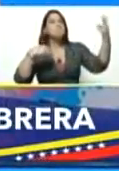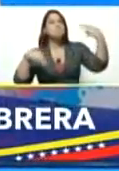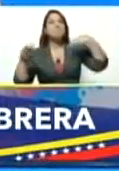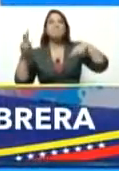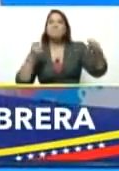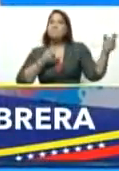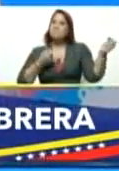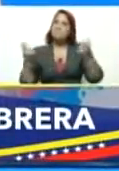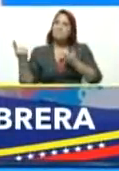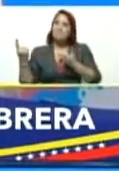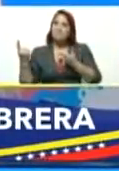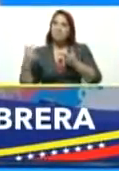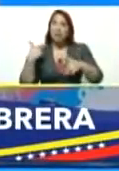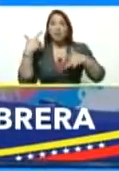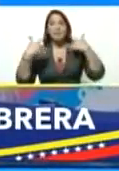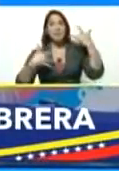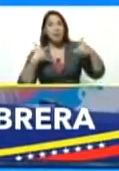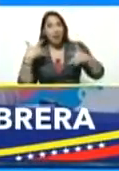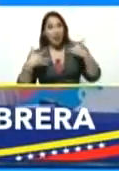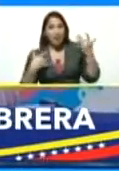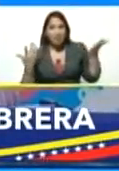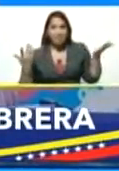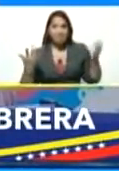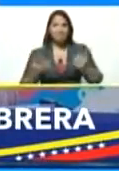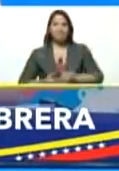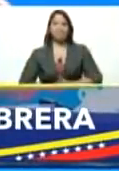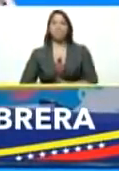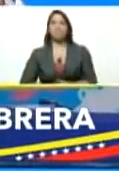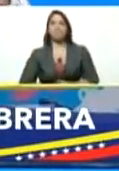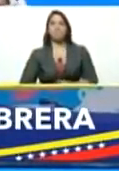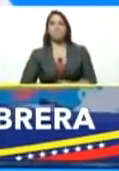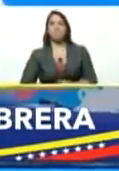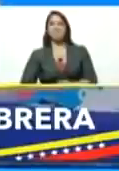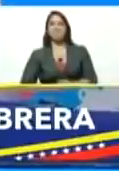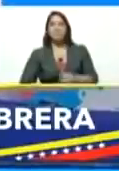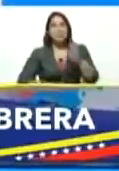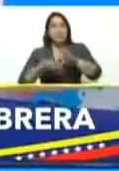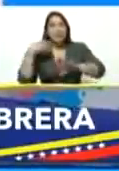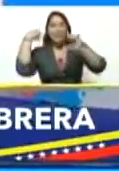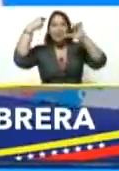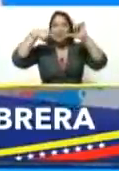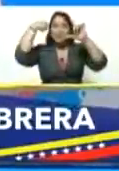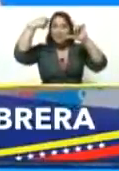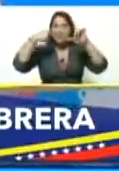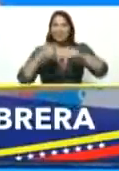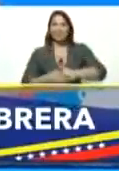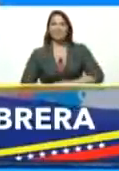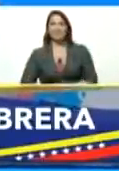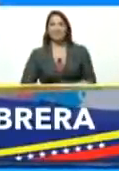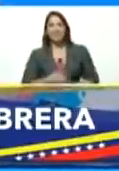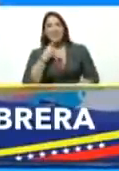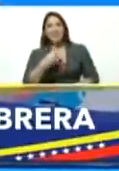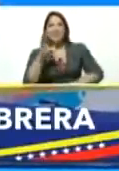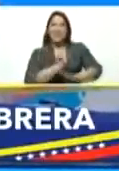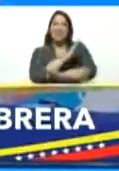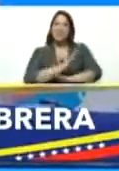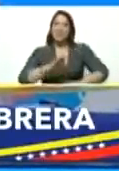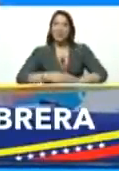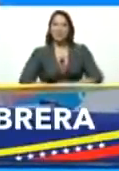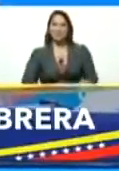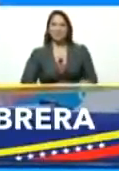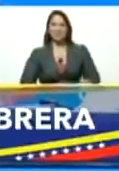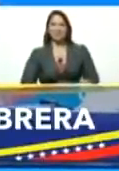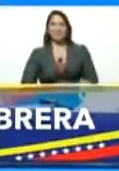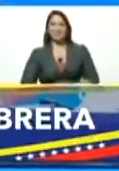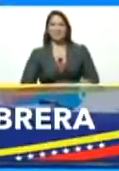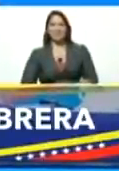llevarla a los actos llevan al cine como dice la canción de oscar d'león